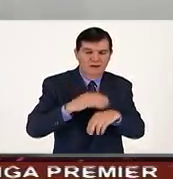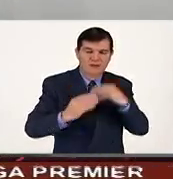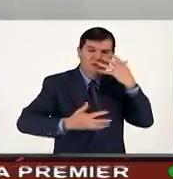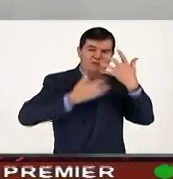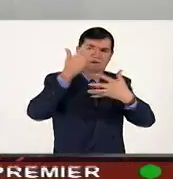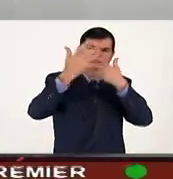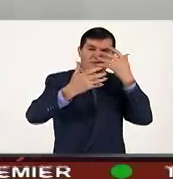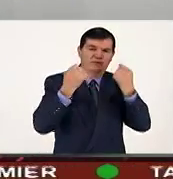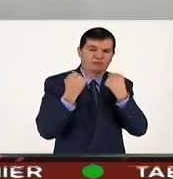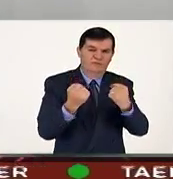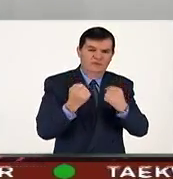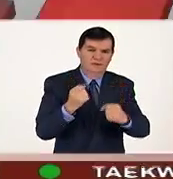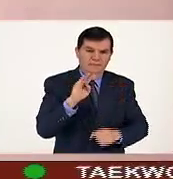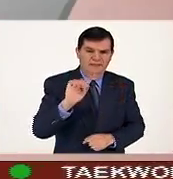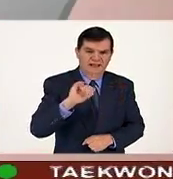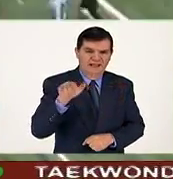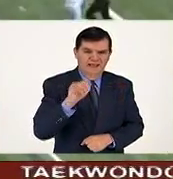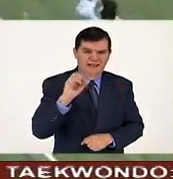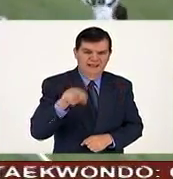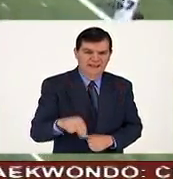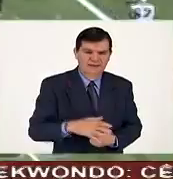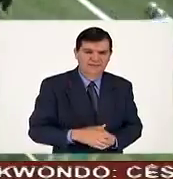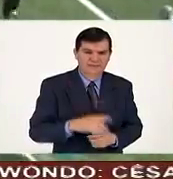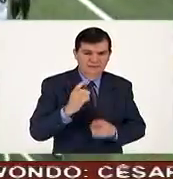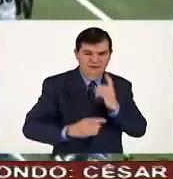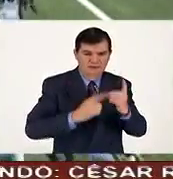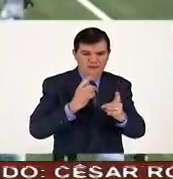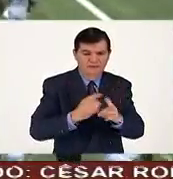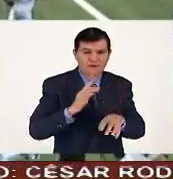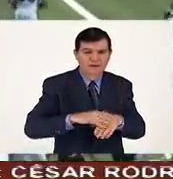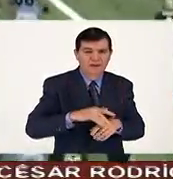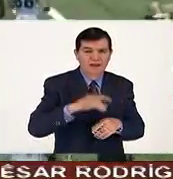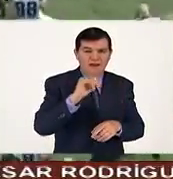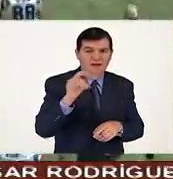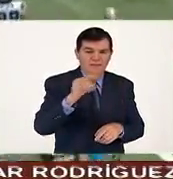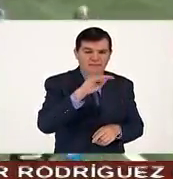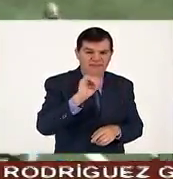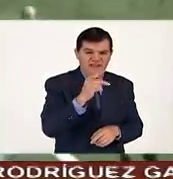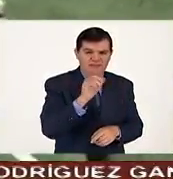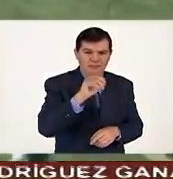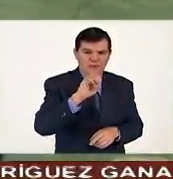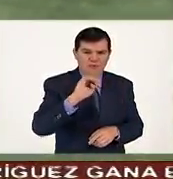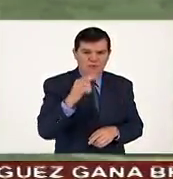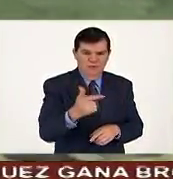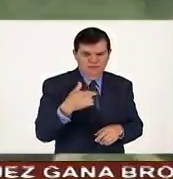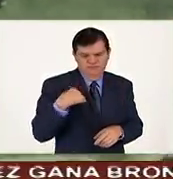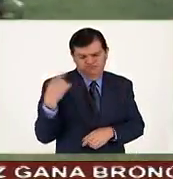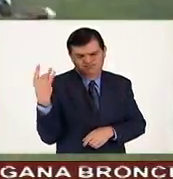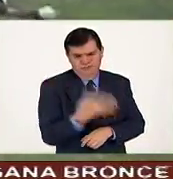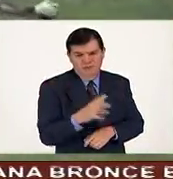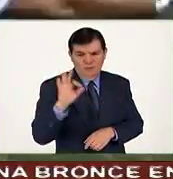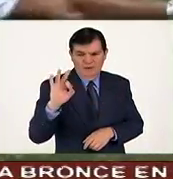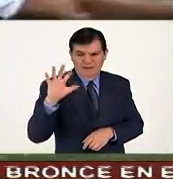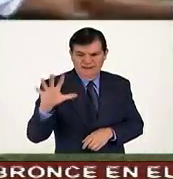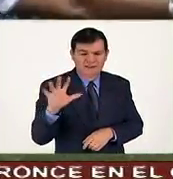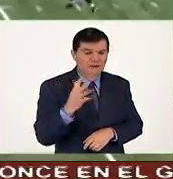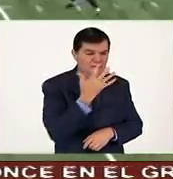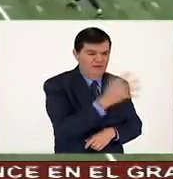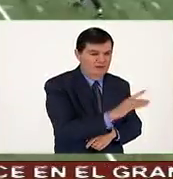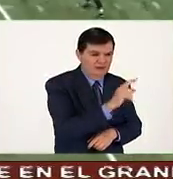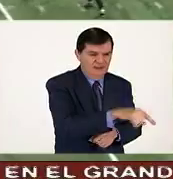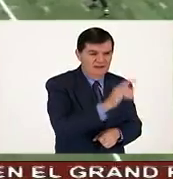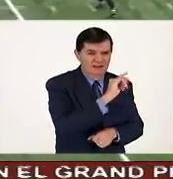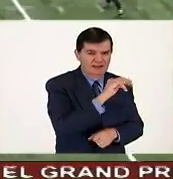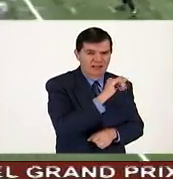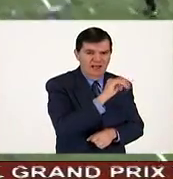de contaminación en Beijing. Y en los deportes, los Acereros de Pittsburgh propinan paliza de 45-10 a los Potros